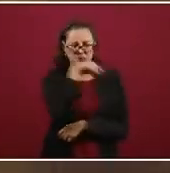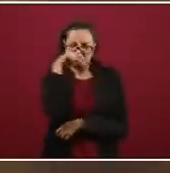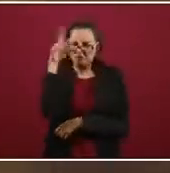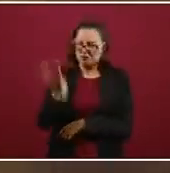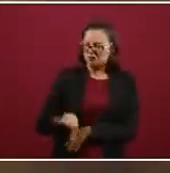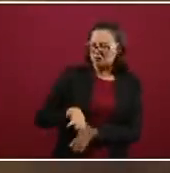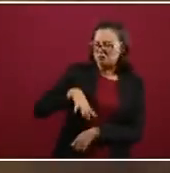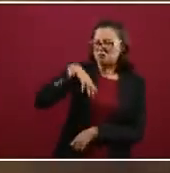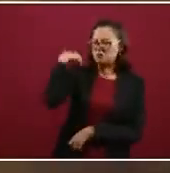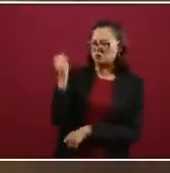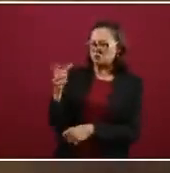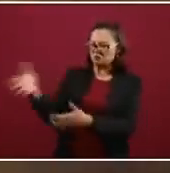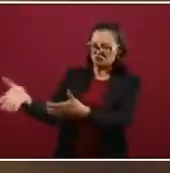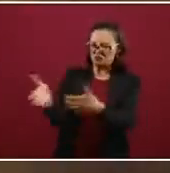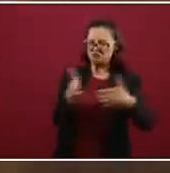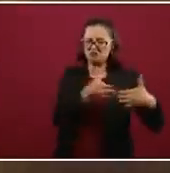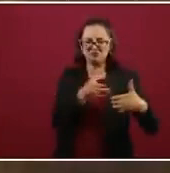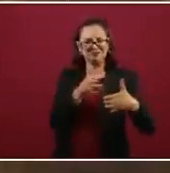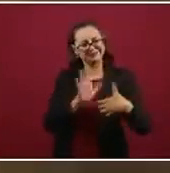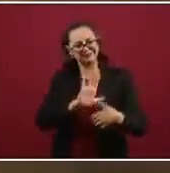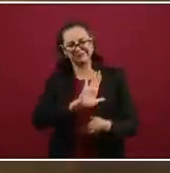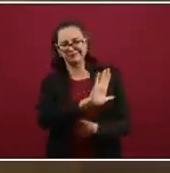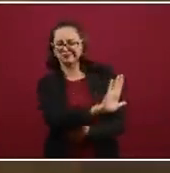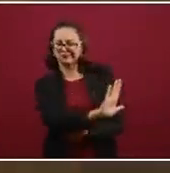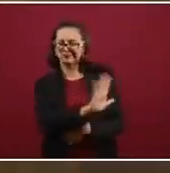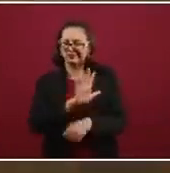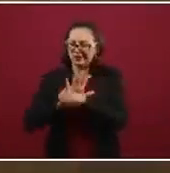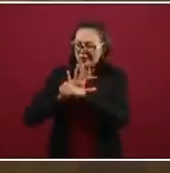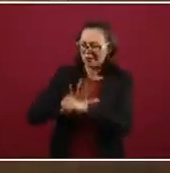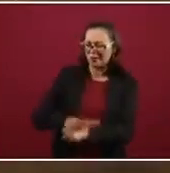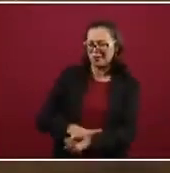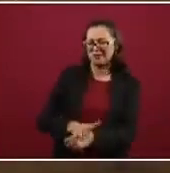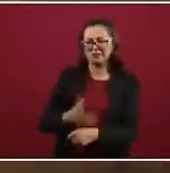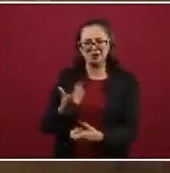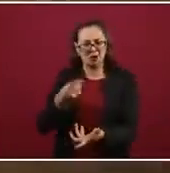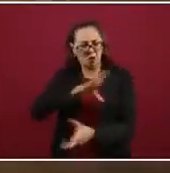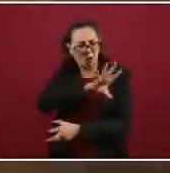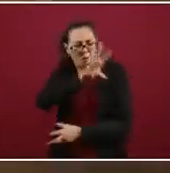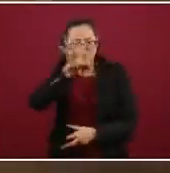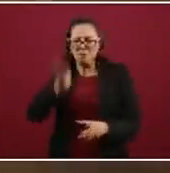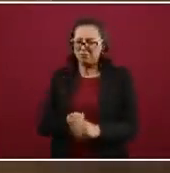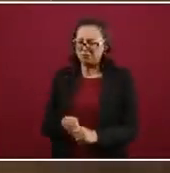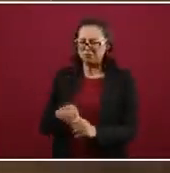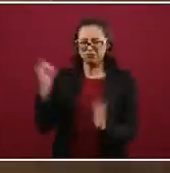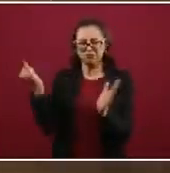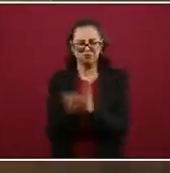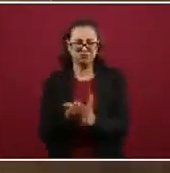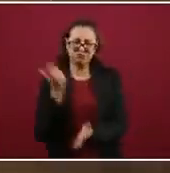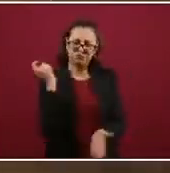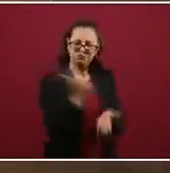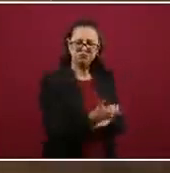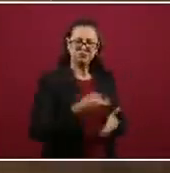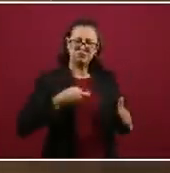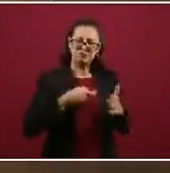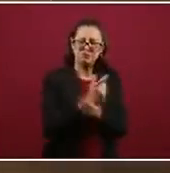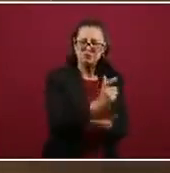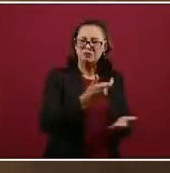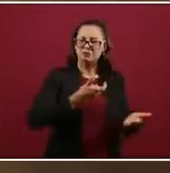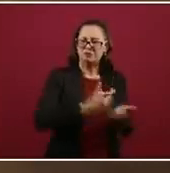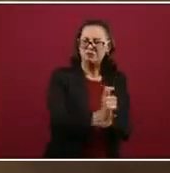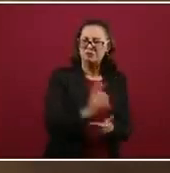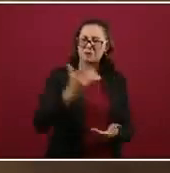os han oprimido, esquimándonos hasta la misma sustancia con gravámenes, usuras y